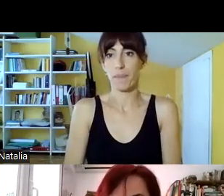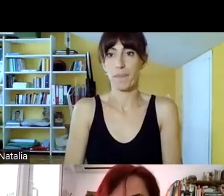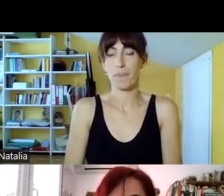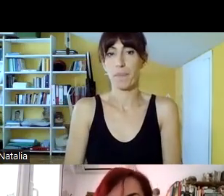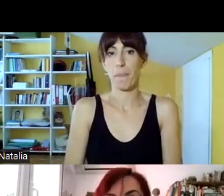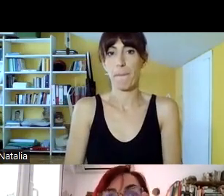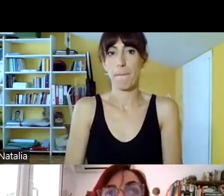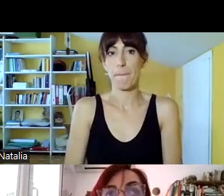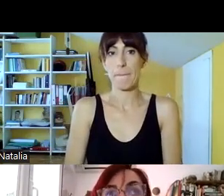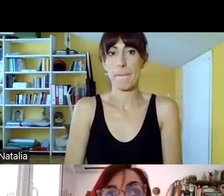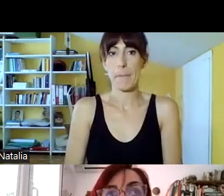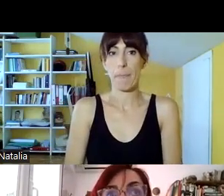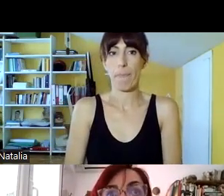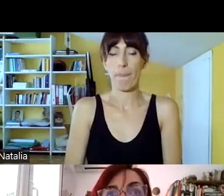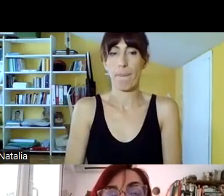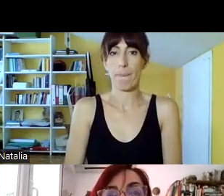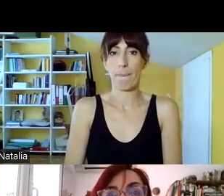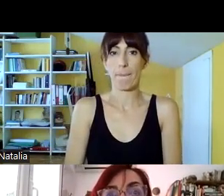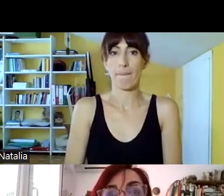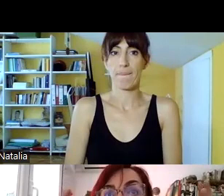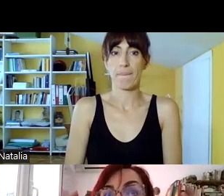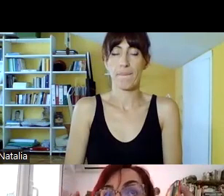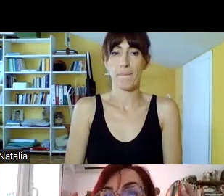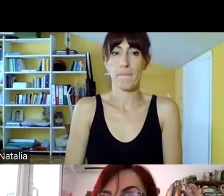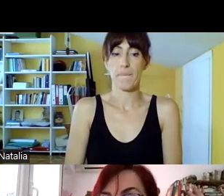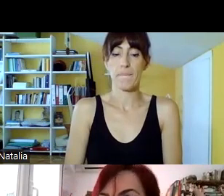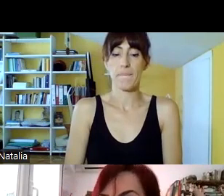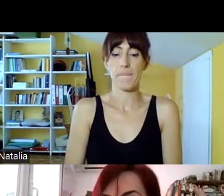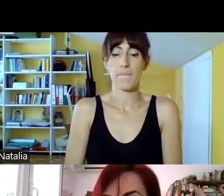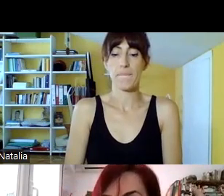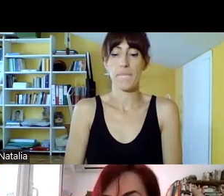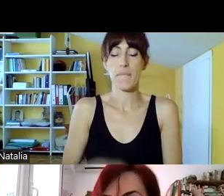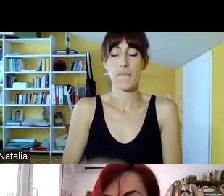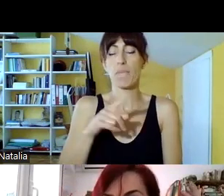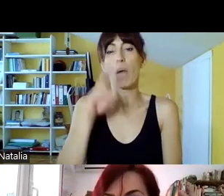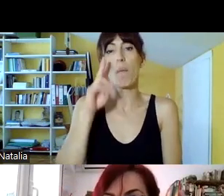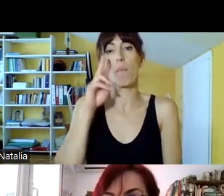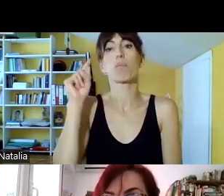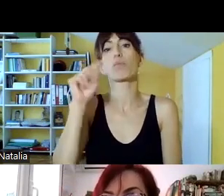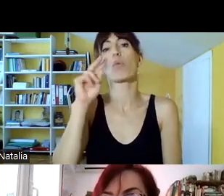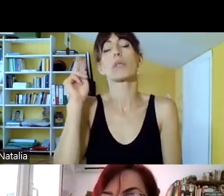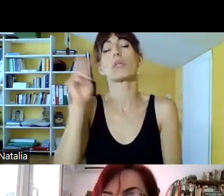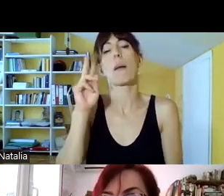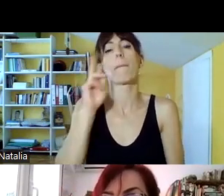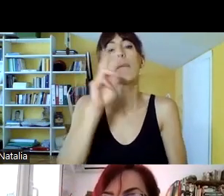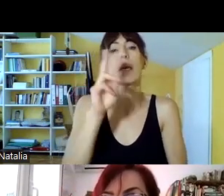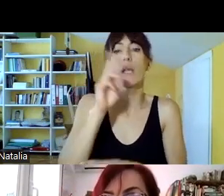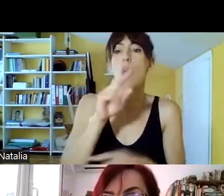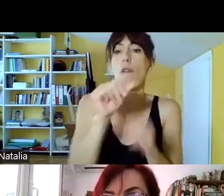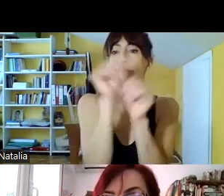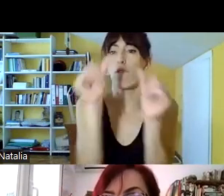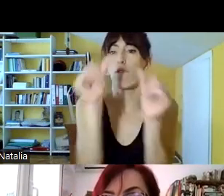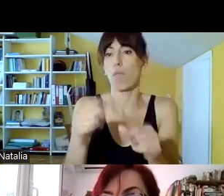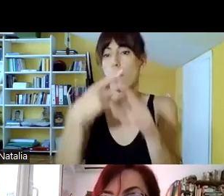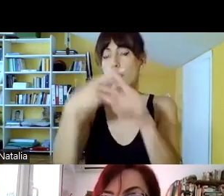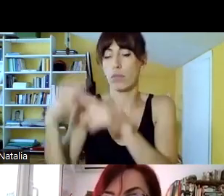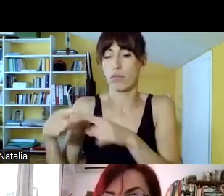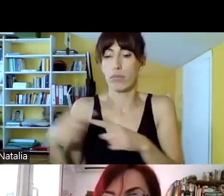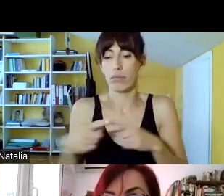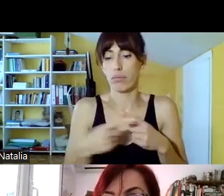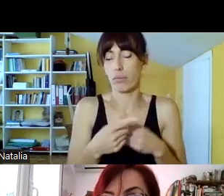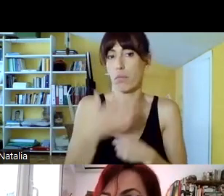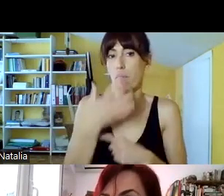Entonces, desde ese punto de vista, podemos mirar de muchas formas, ¿no? Existe el enfoque